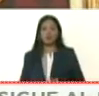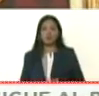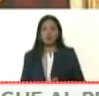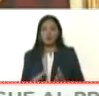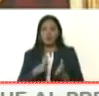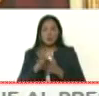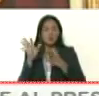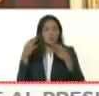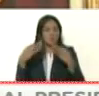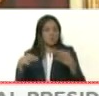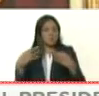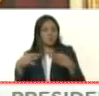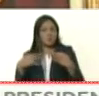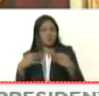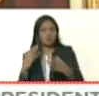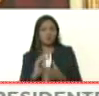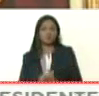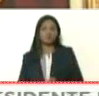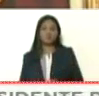Fresquecita.